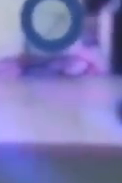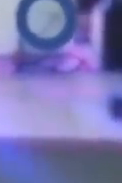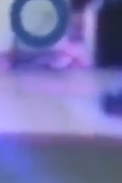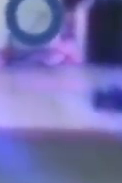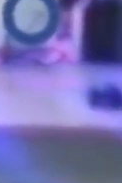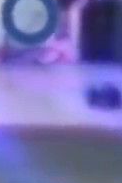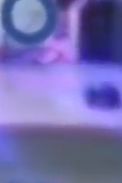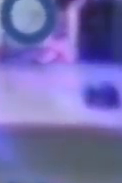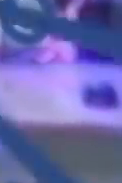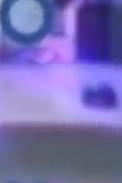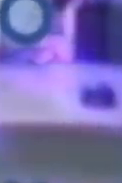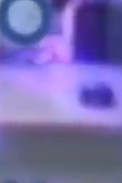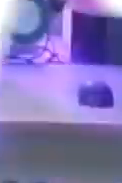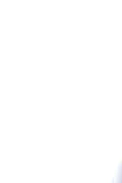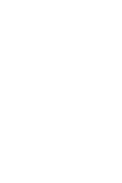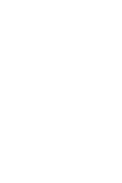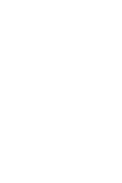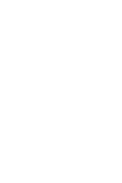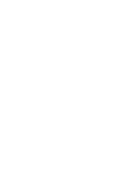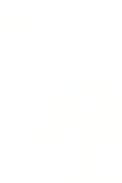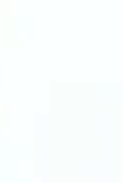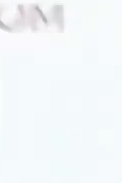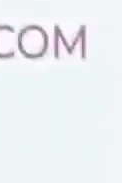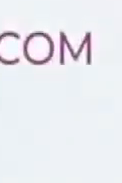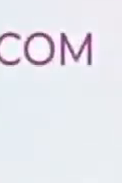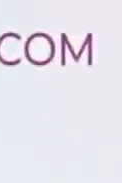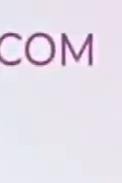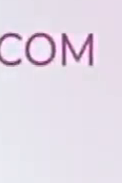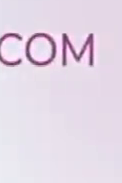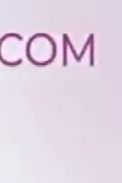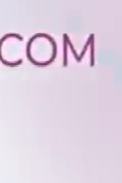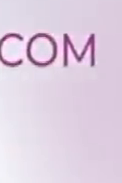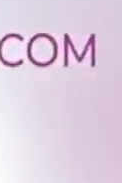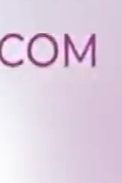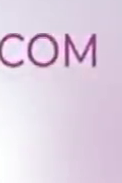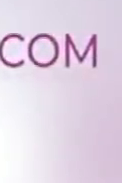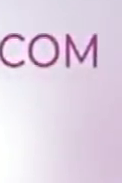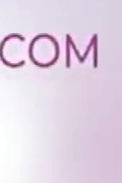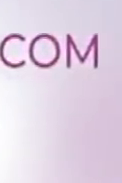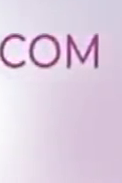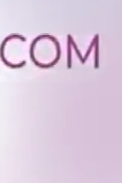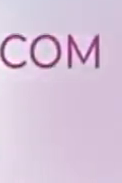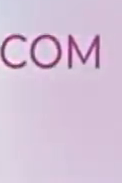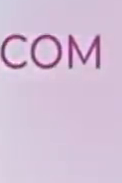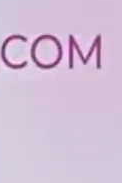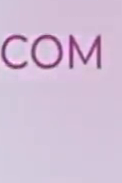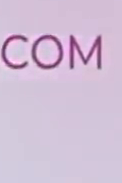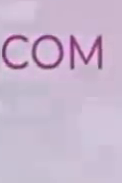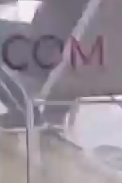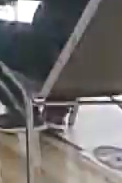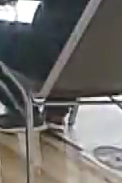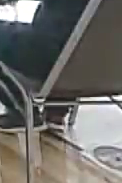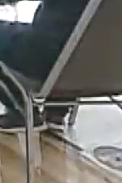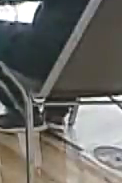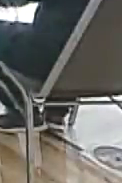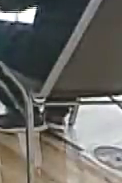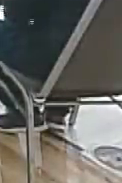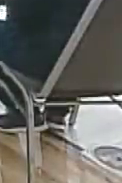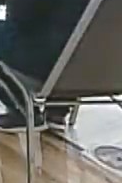Vitrina Venezuela, producción nacional a un clic de distancia. Vitrina productiva.